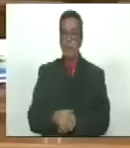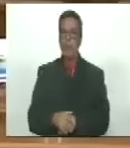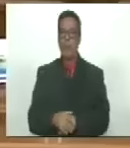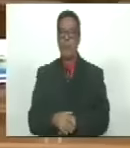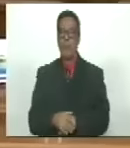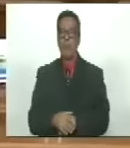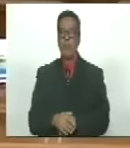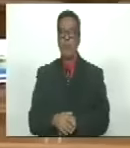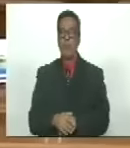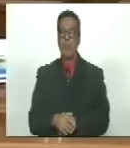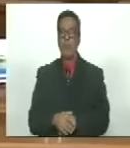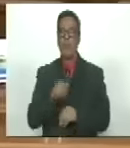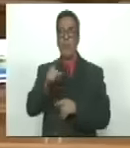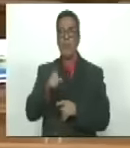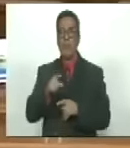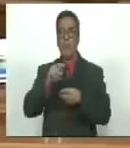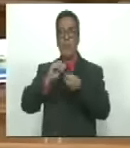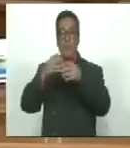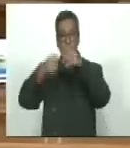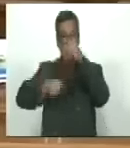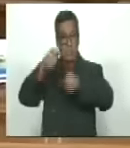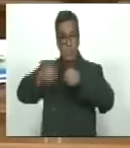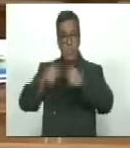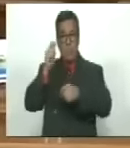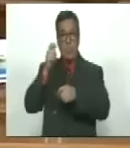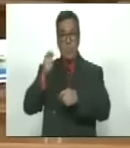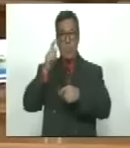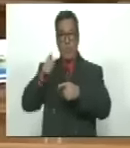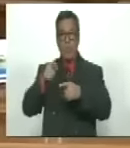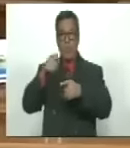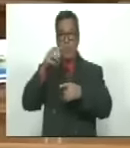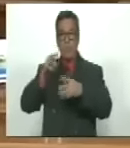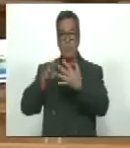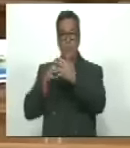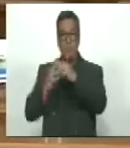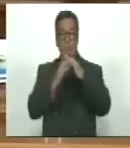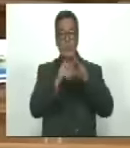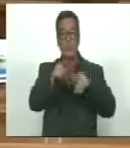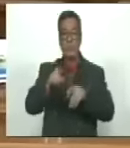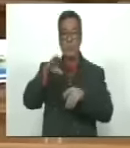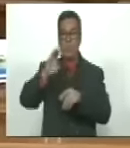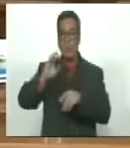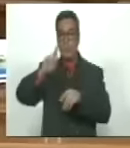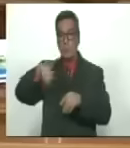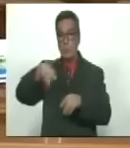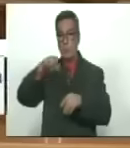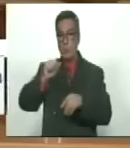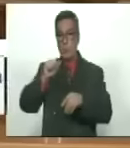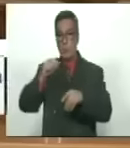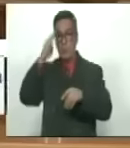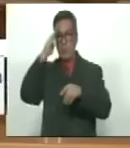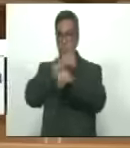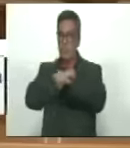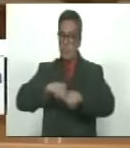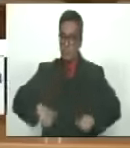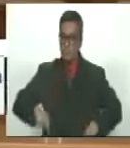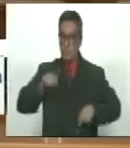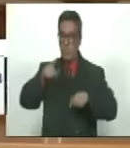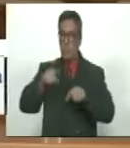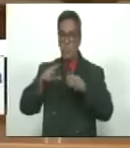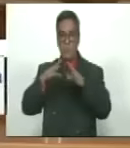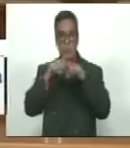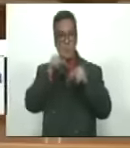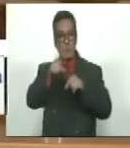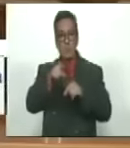otros, las comunas que tienen esa tarea, los consejos comunales, los CLAP, la milicia, para que en